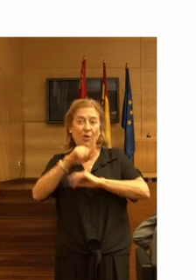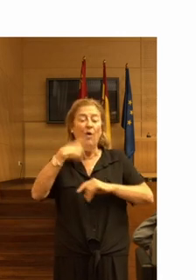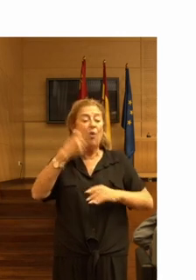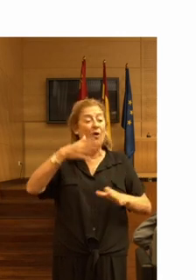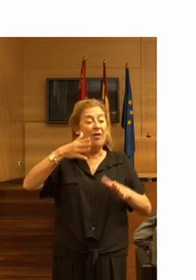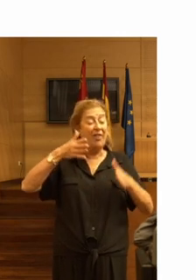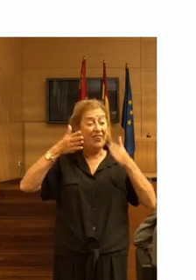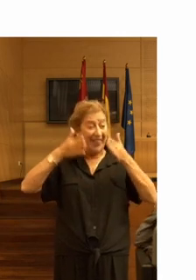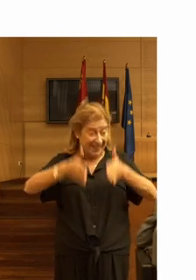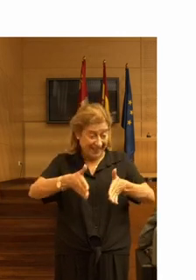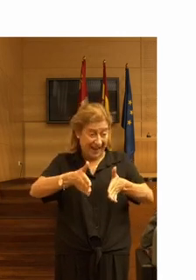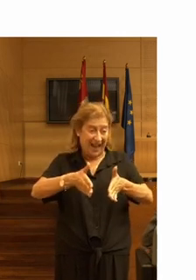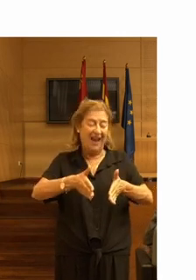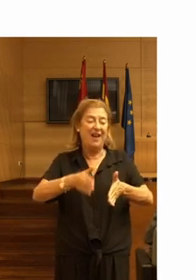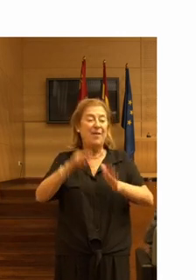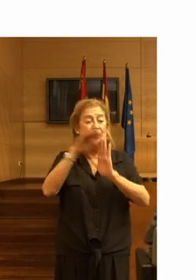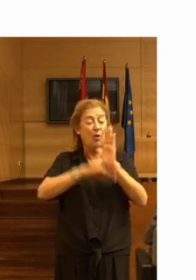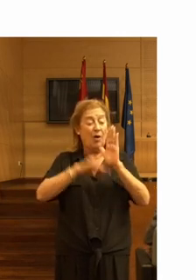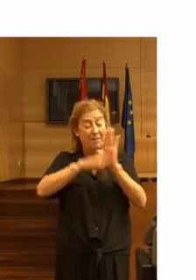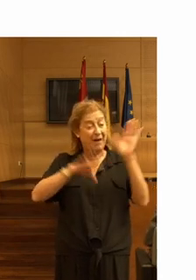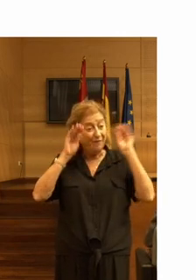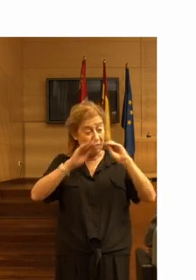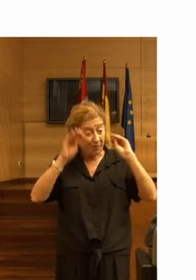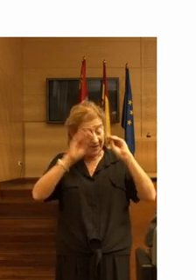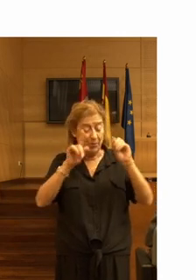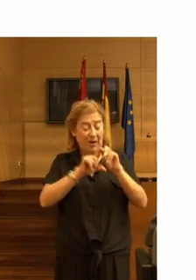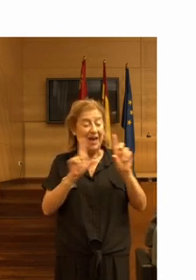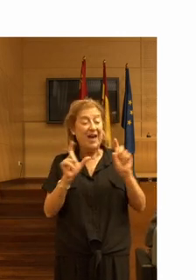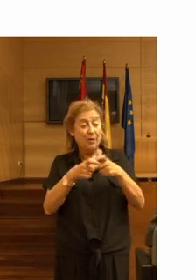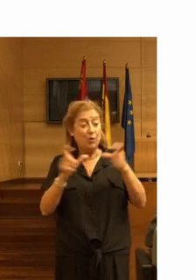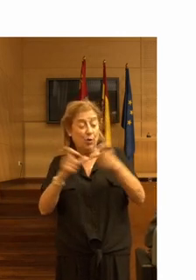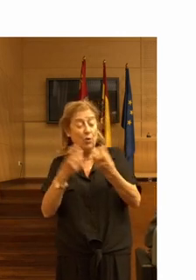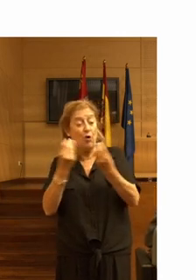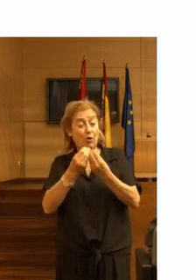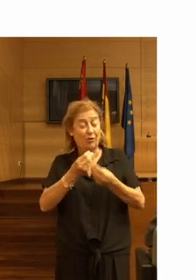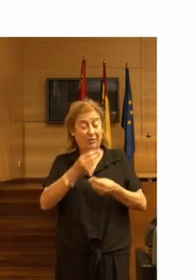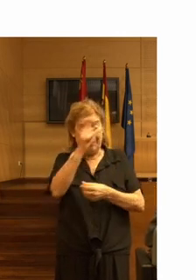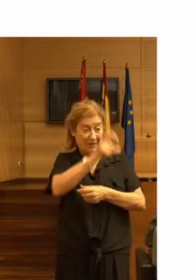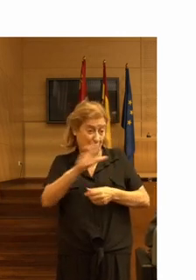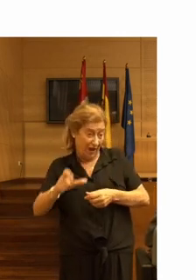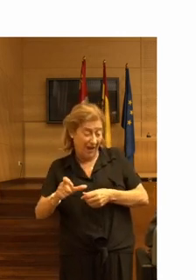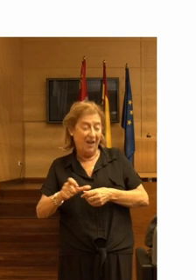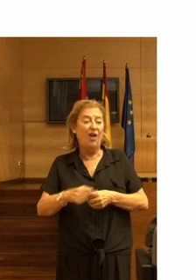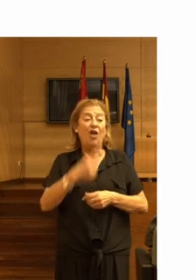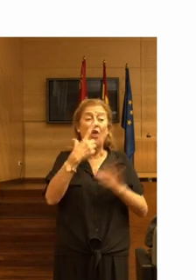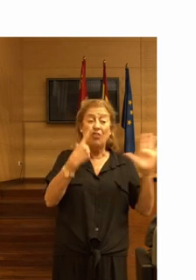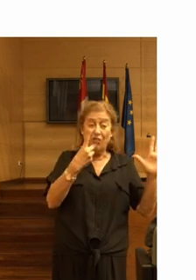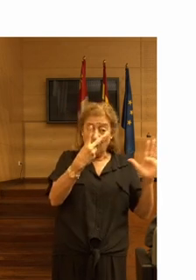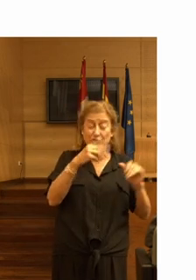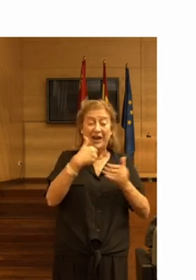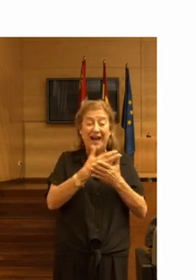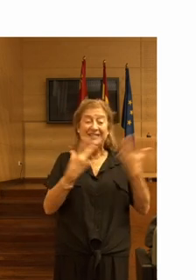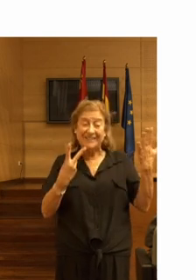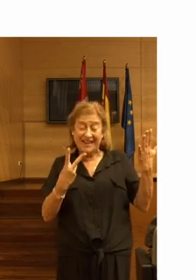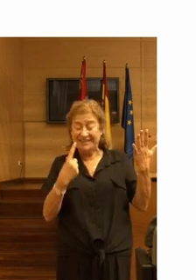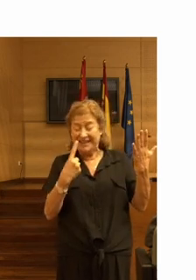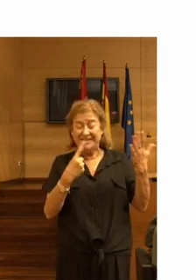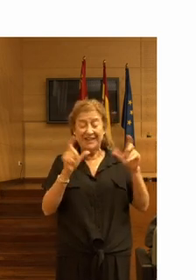el corazón del programa formativo, que es reuniones con el personal. Entre 2 y 6 reuniones